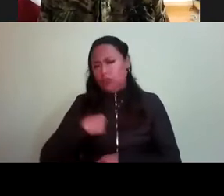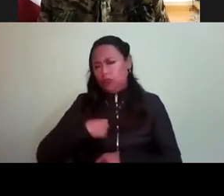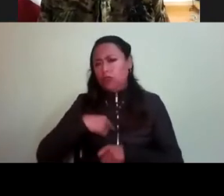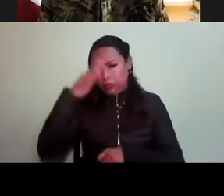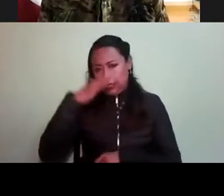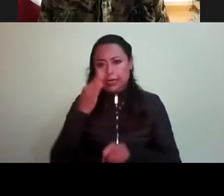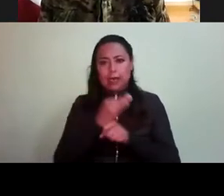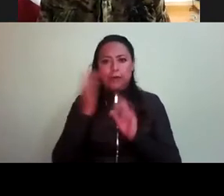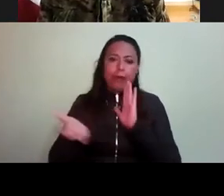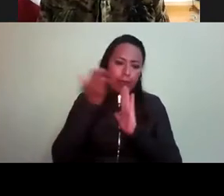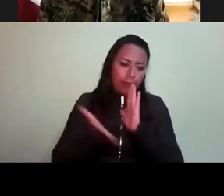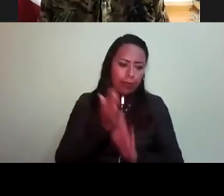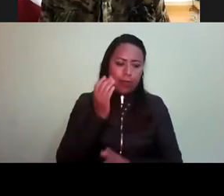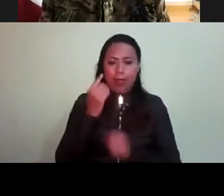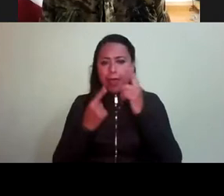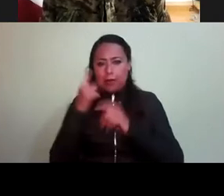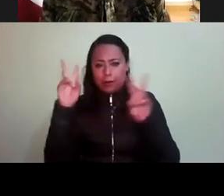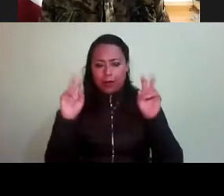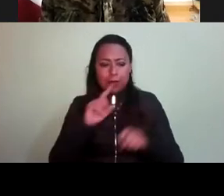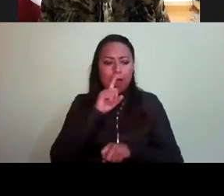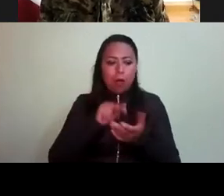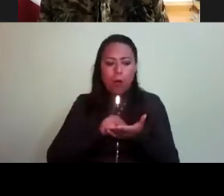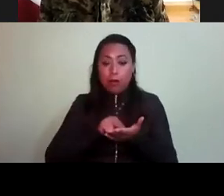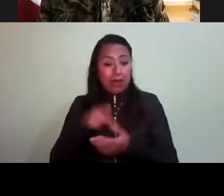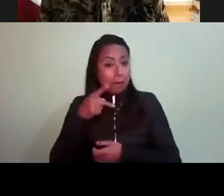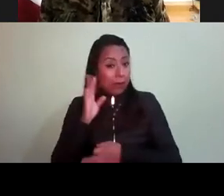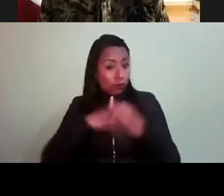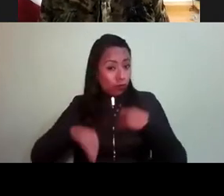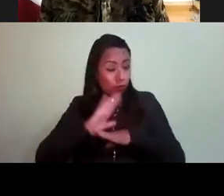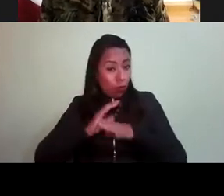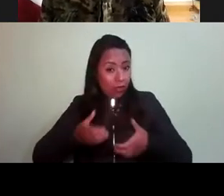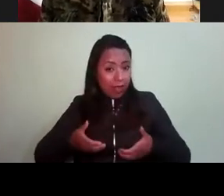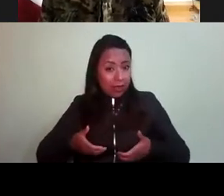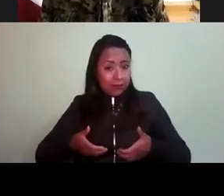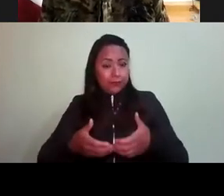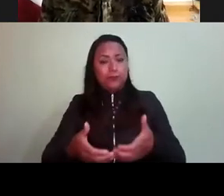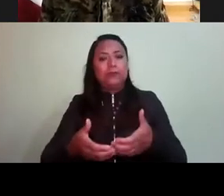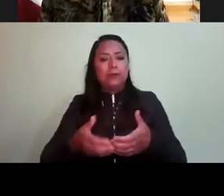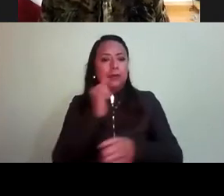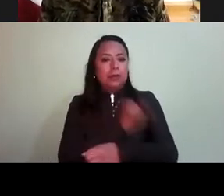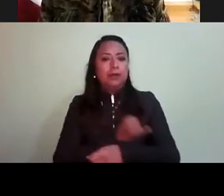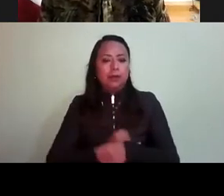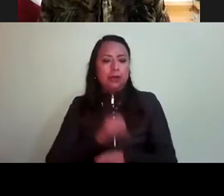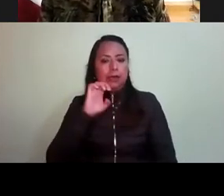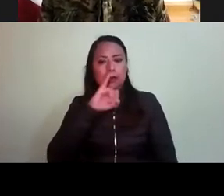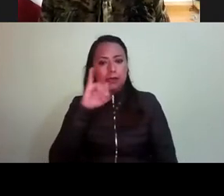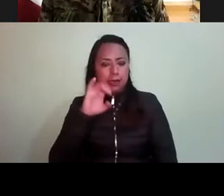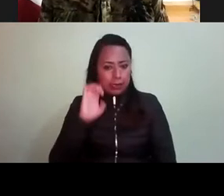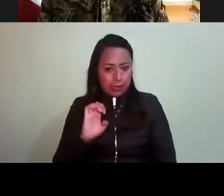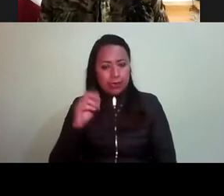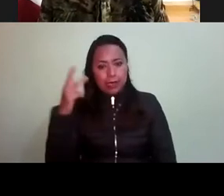cuestiones de drenaje, pero toda la calzada Iztapalapa desde Eje 3